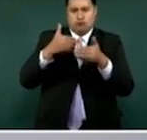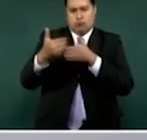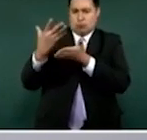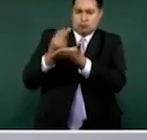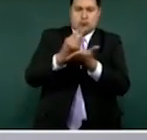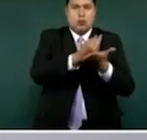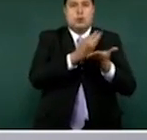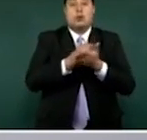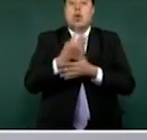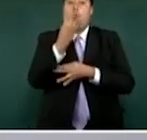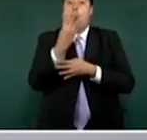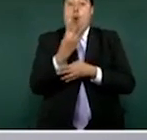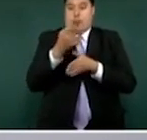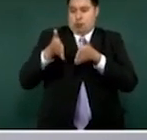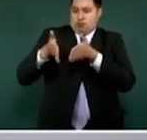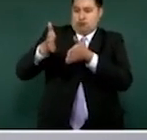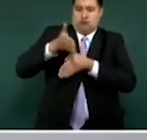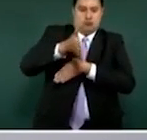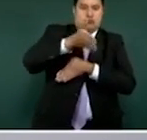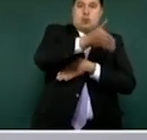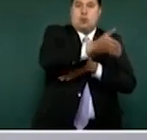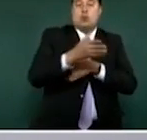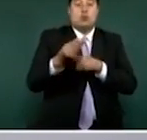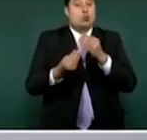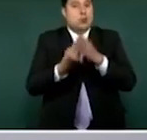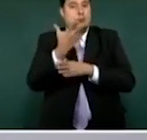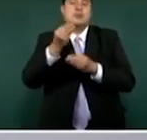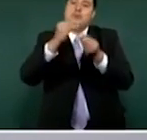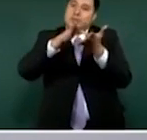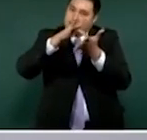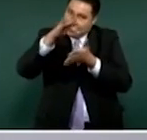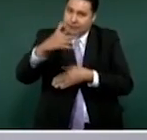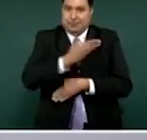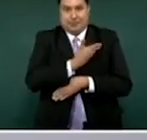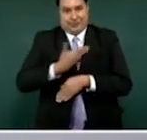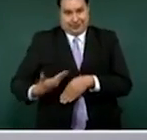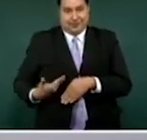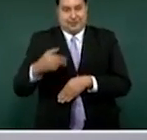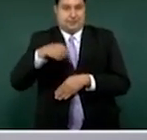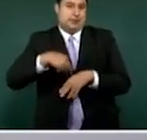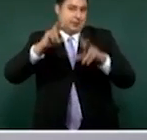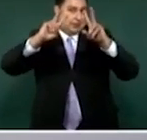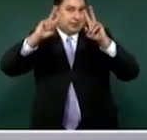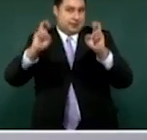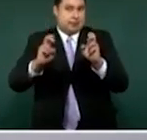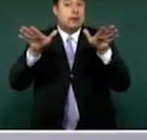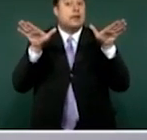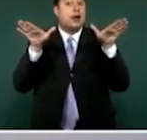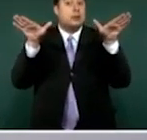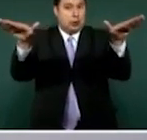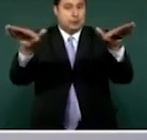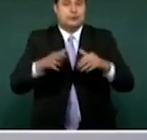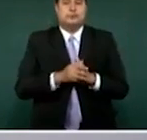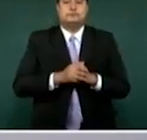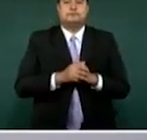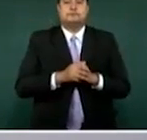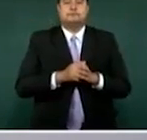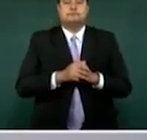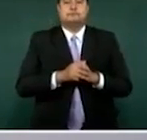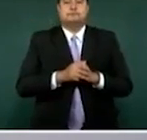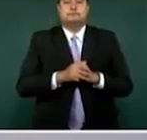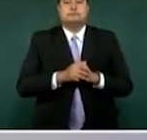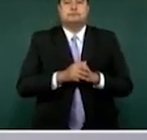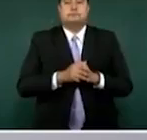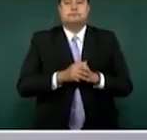cuatro carriles esta carretera. Entonces, muy agradecido, señor presidente, con el tema del aeropuerto. En lo que se